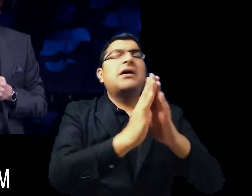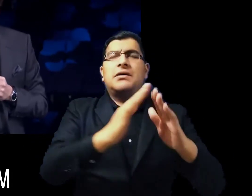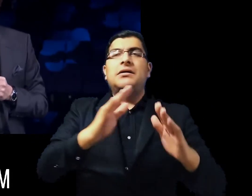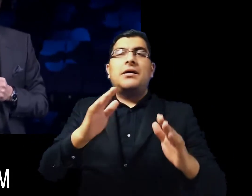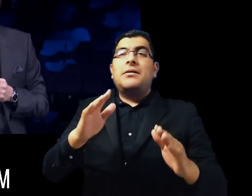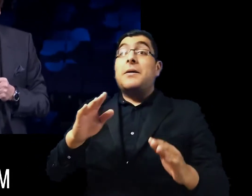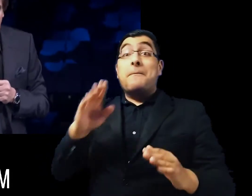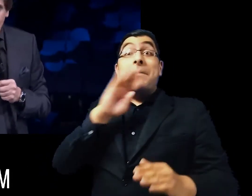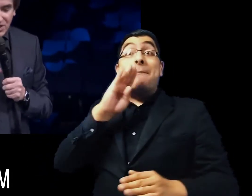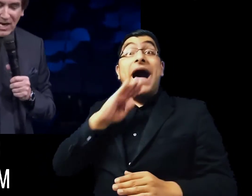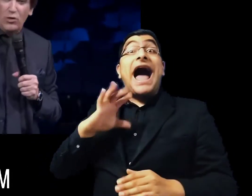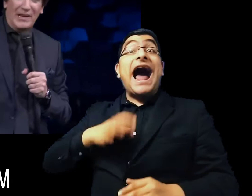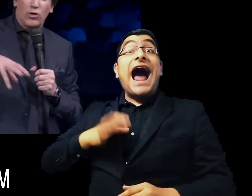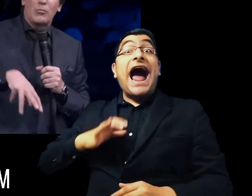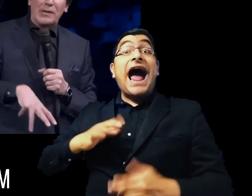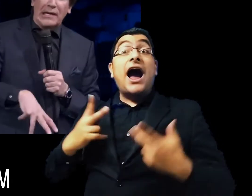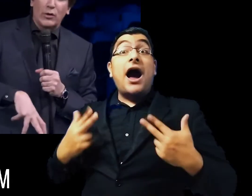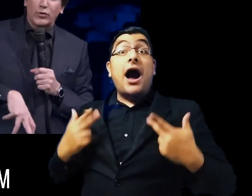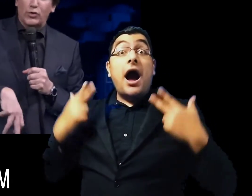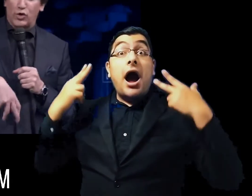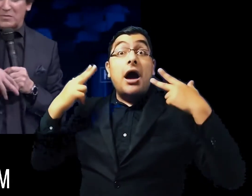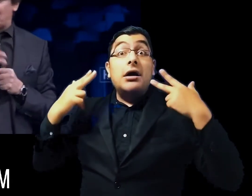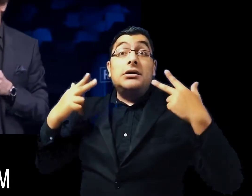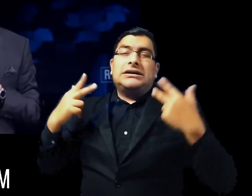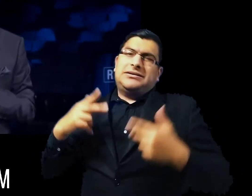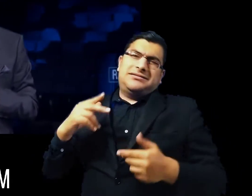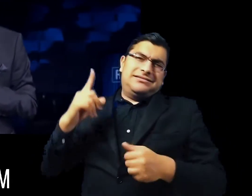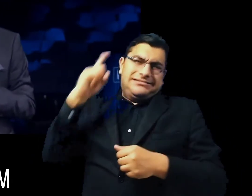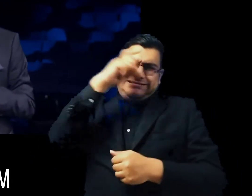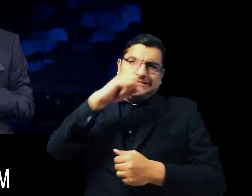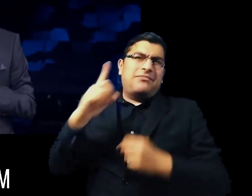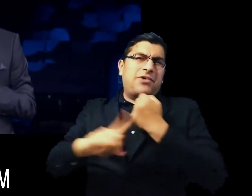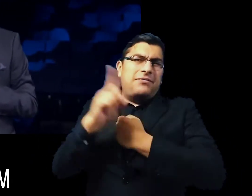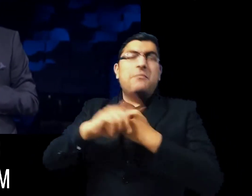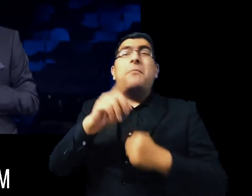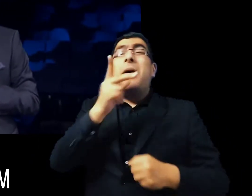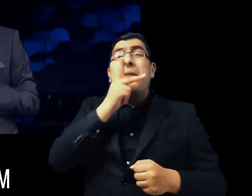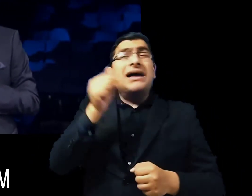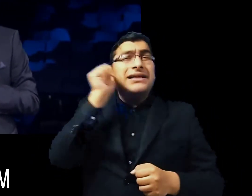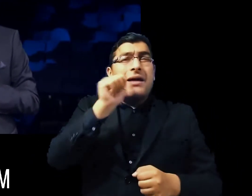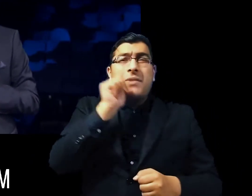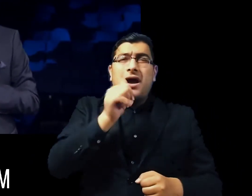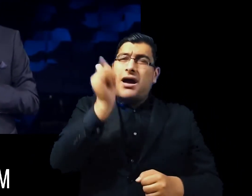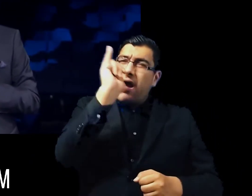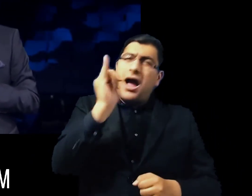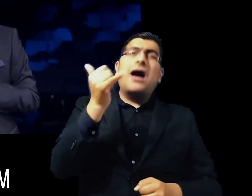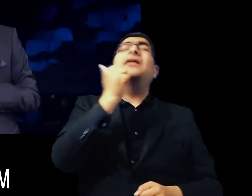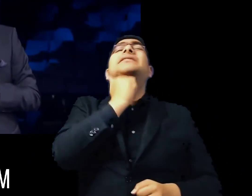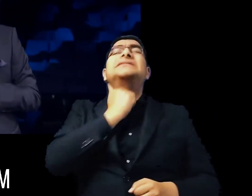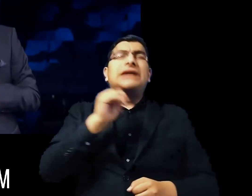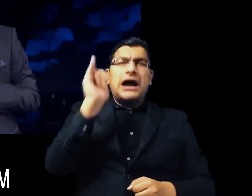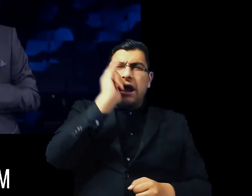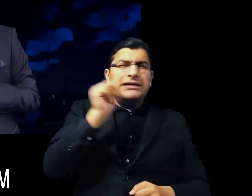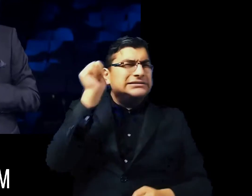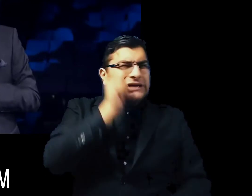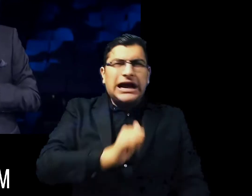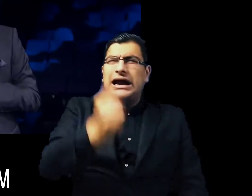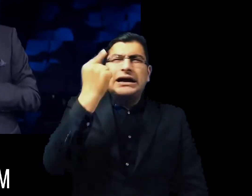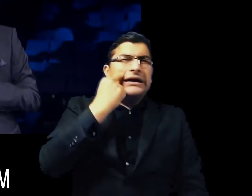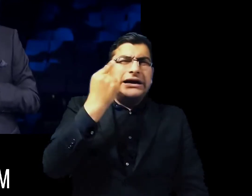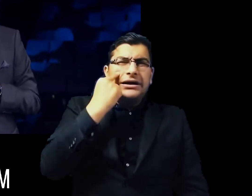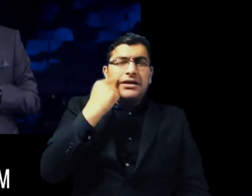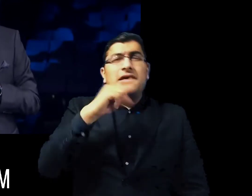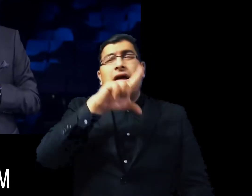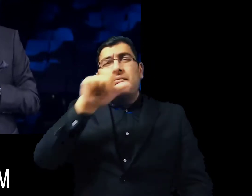cáncer de mi mamá había llegado para complicarlo todo, mi padre estaba siempre borracho. Pero ahora, después